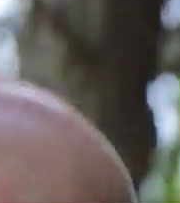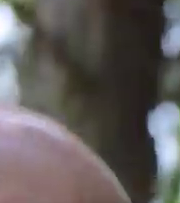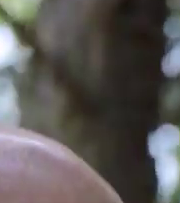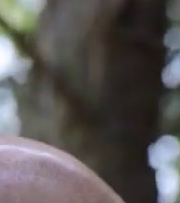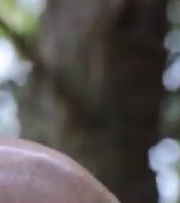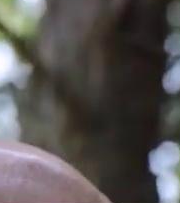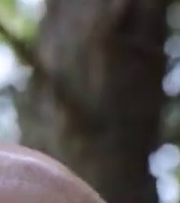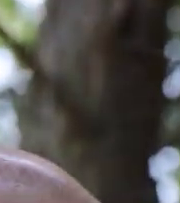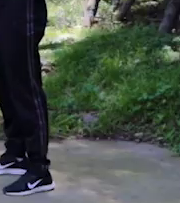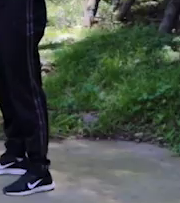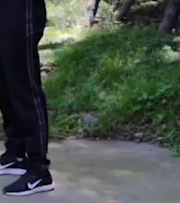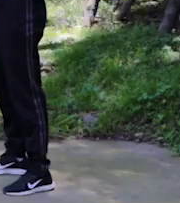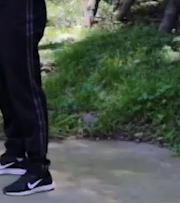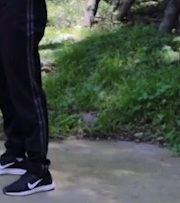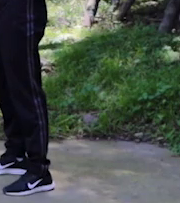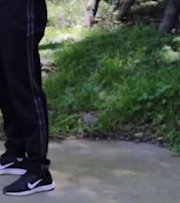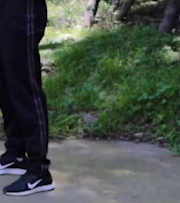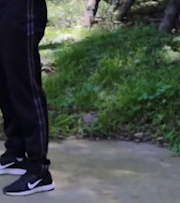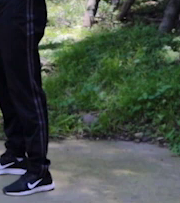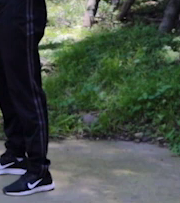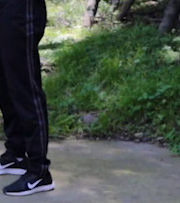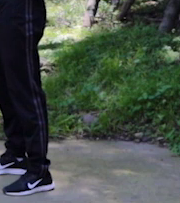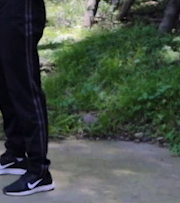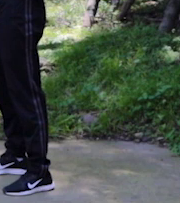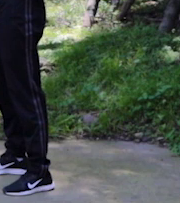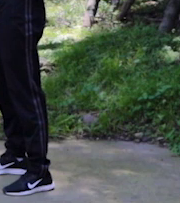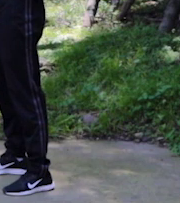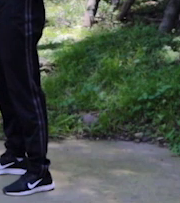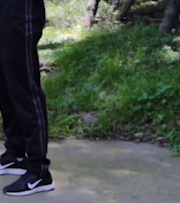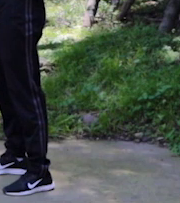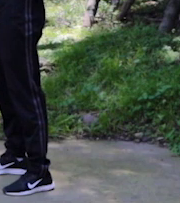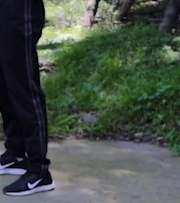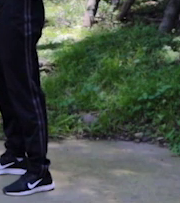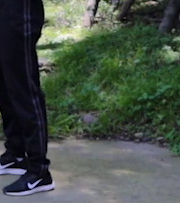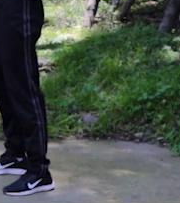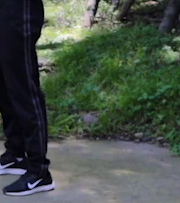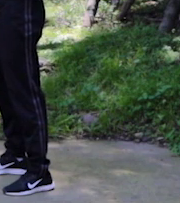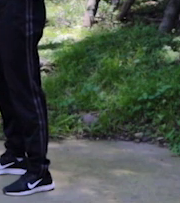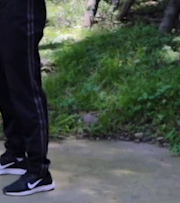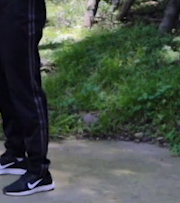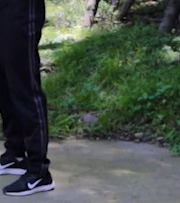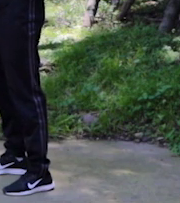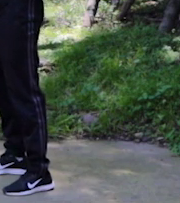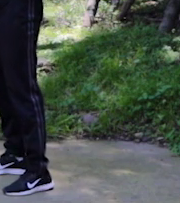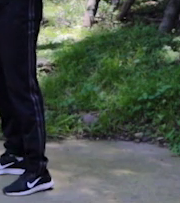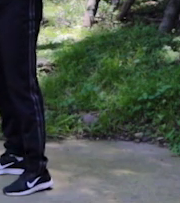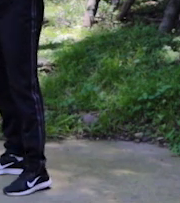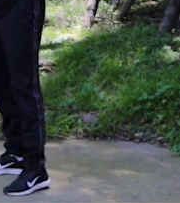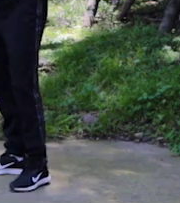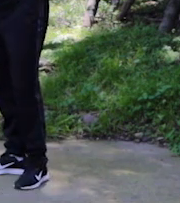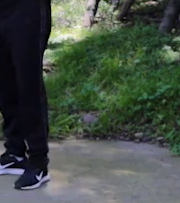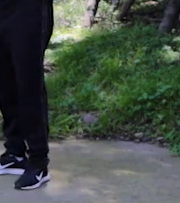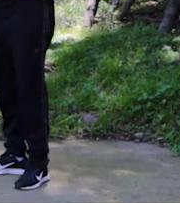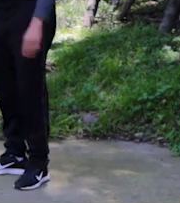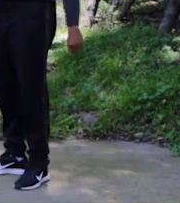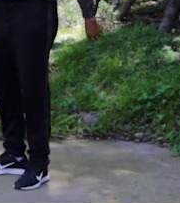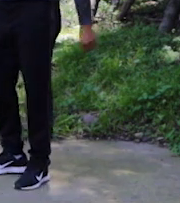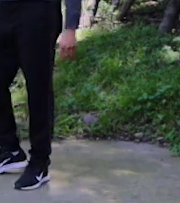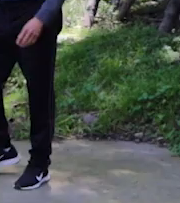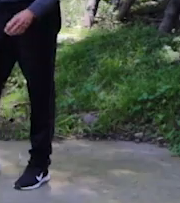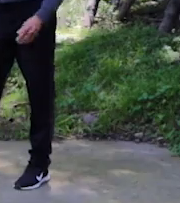ya ir muy bien perfecto así es así es ok perfecto ahora vamos a hacer la